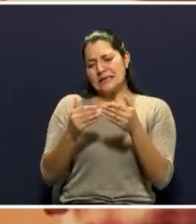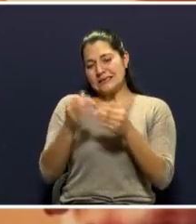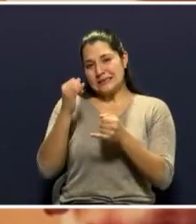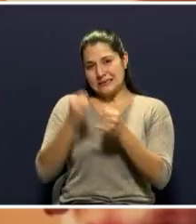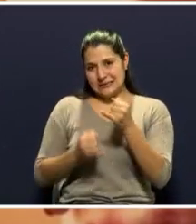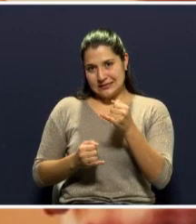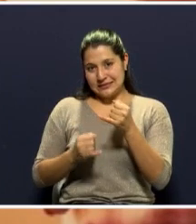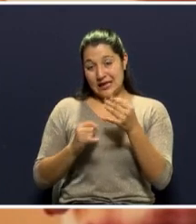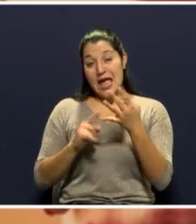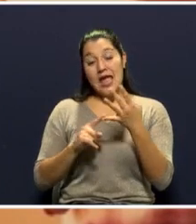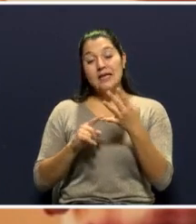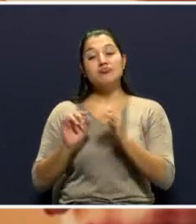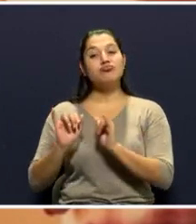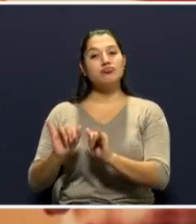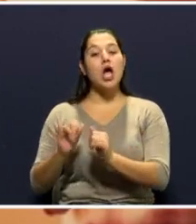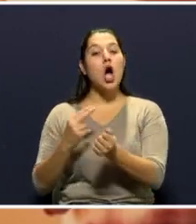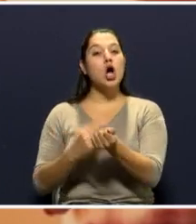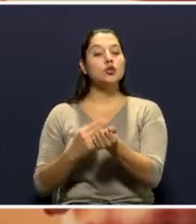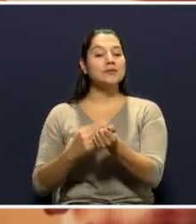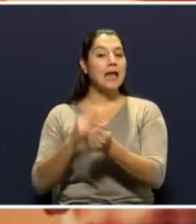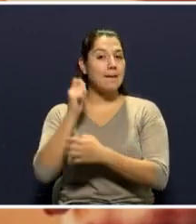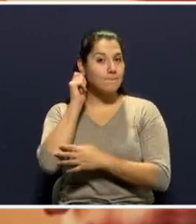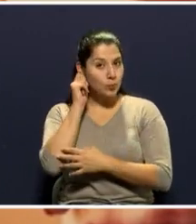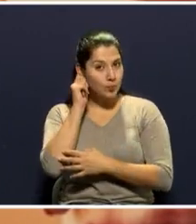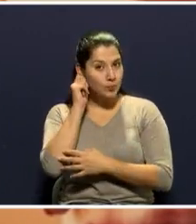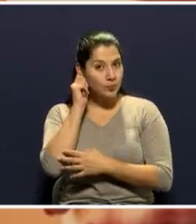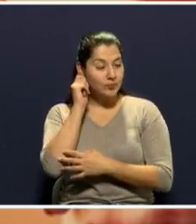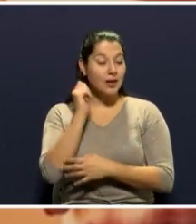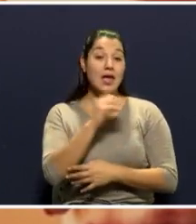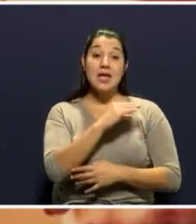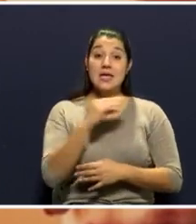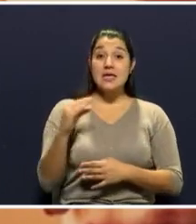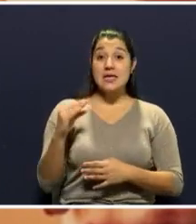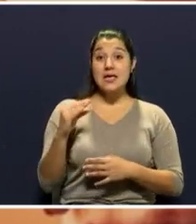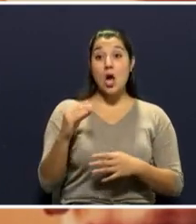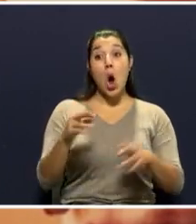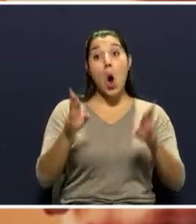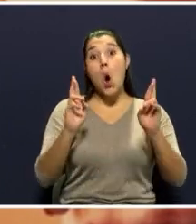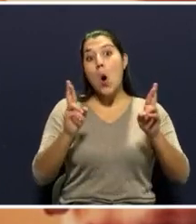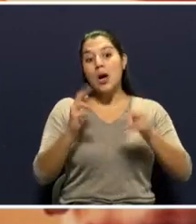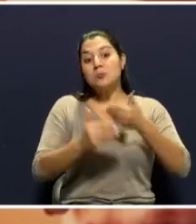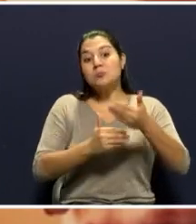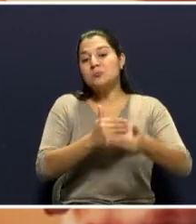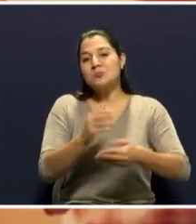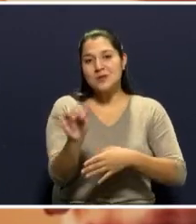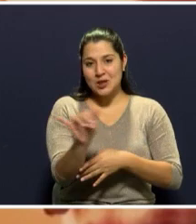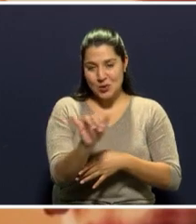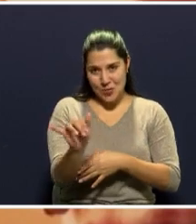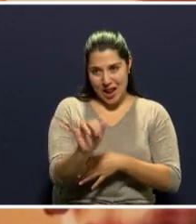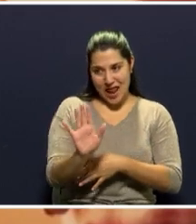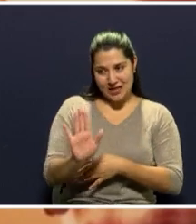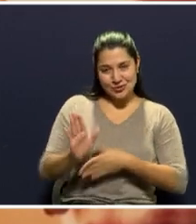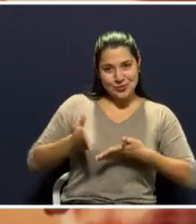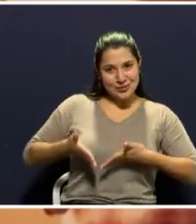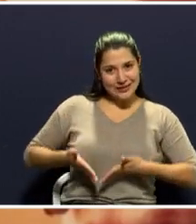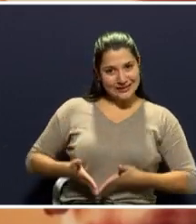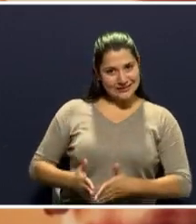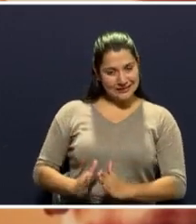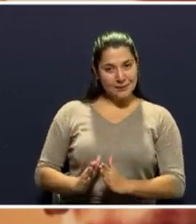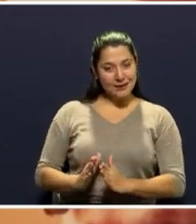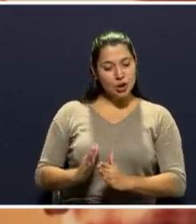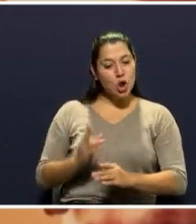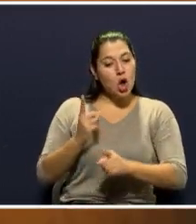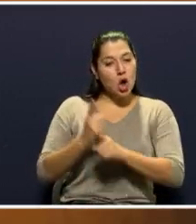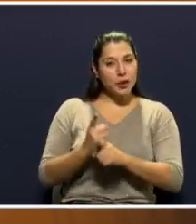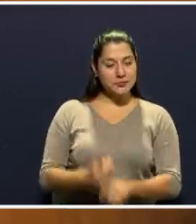ingresada en la Cariz para ver evolución y pues a ver que sea de la misma manera un nacimiento adecuado